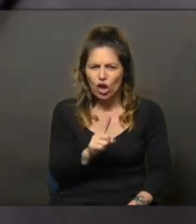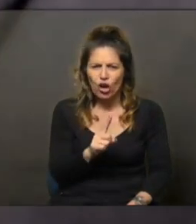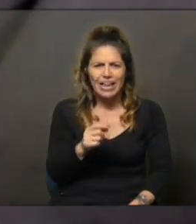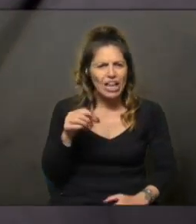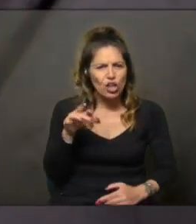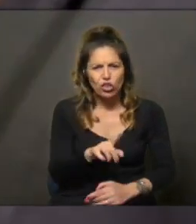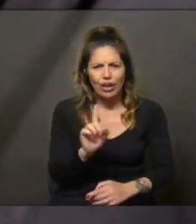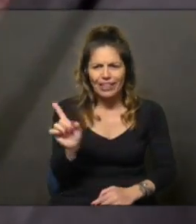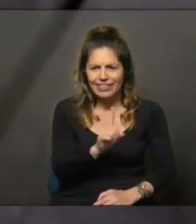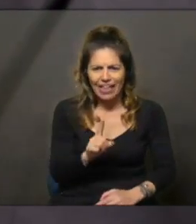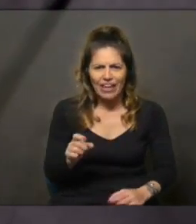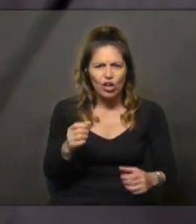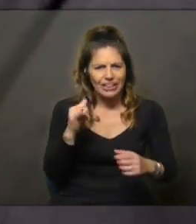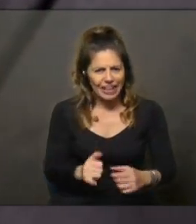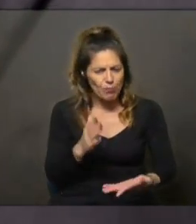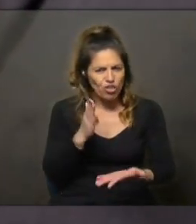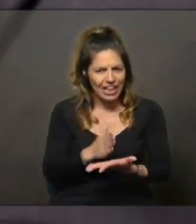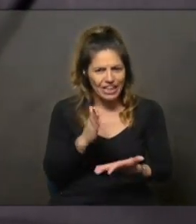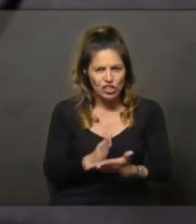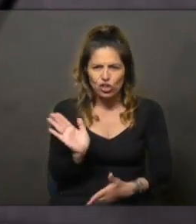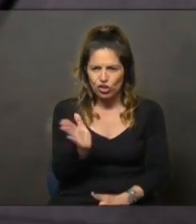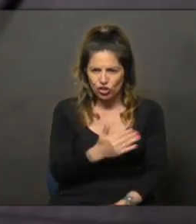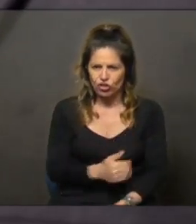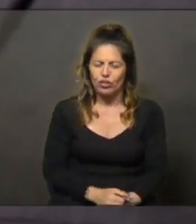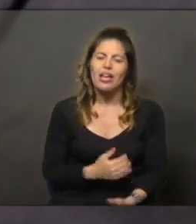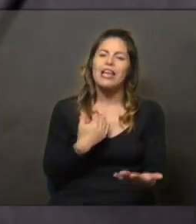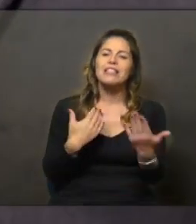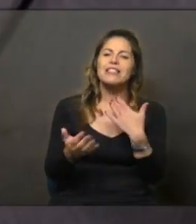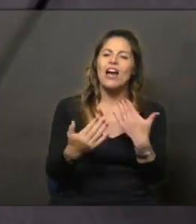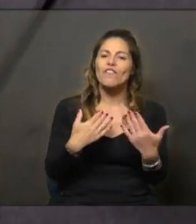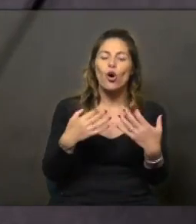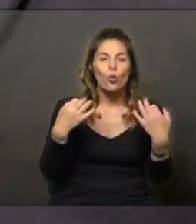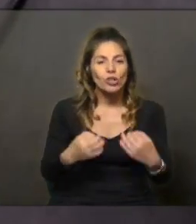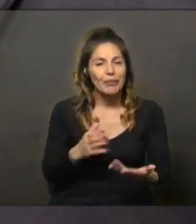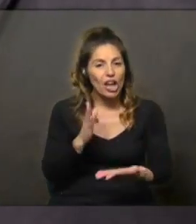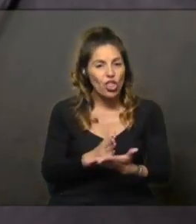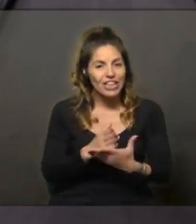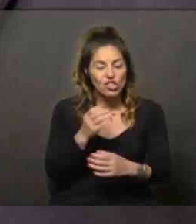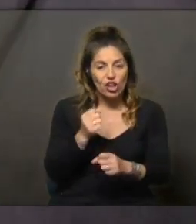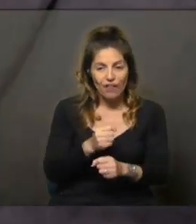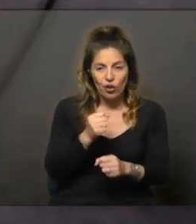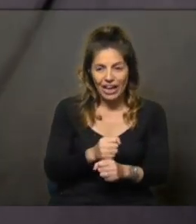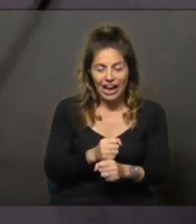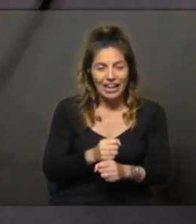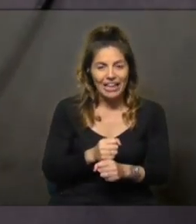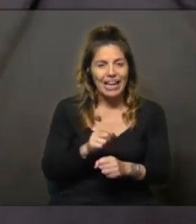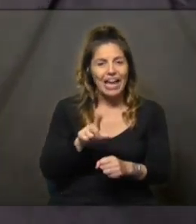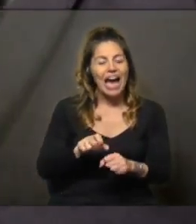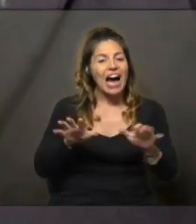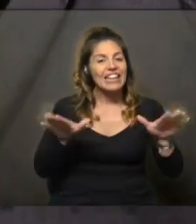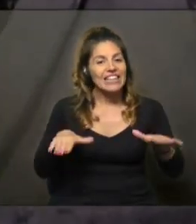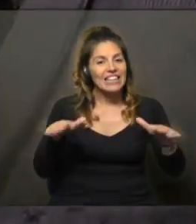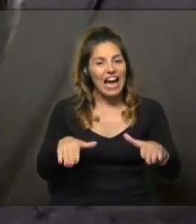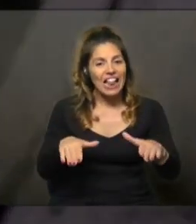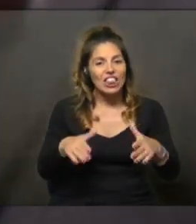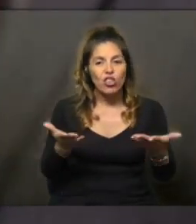toque nada de lo que tenemos derechos nosotros se habló mucho de los derechos laborales el aguinaldo salario vacacional la